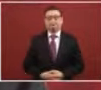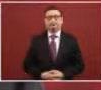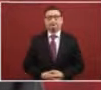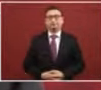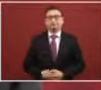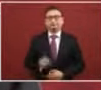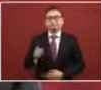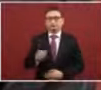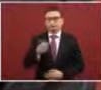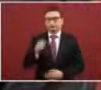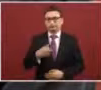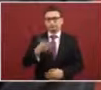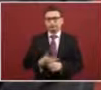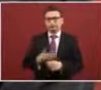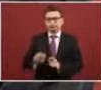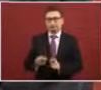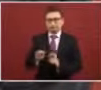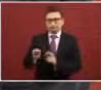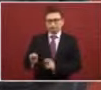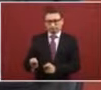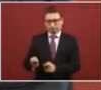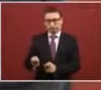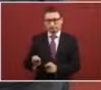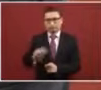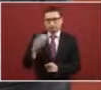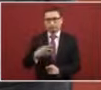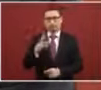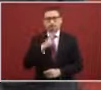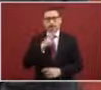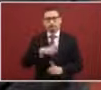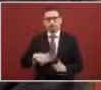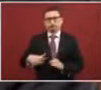como secretario de Medio Ambiente.